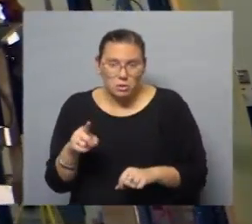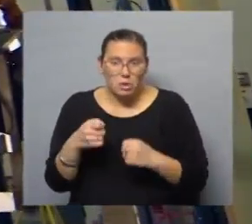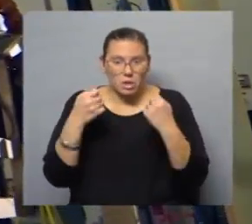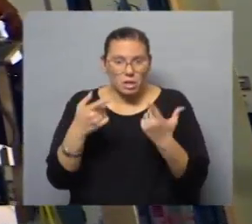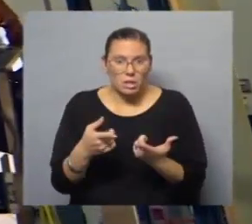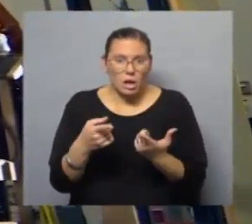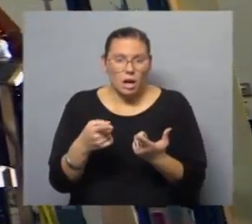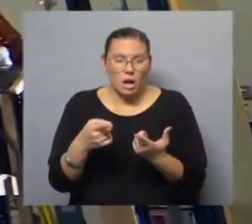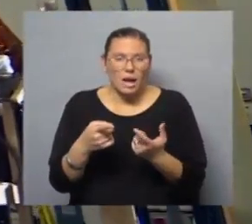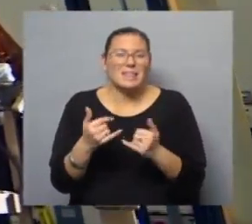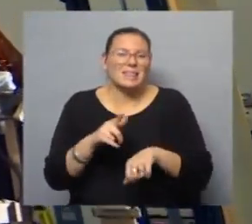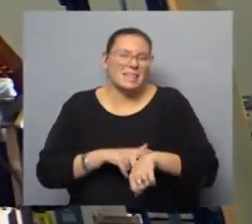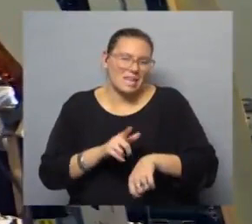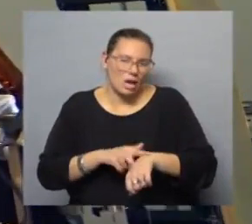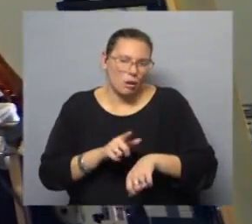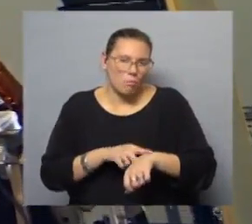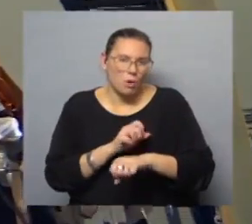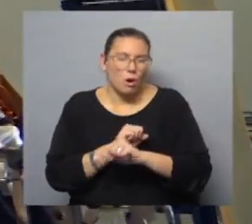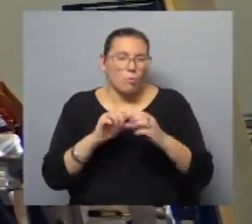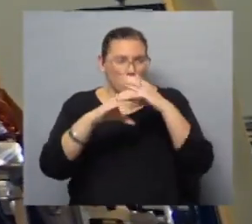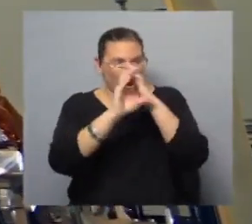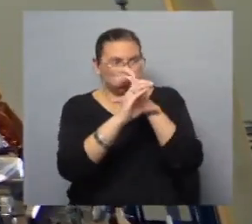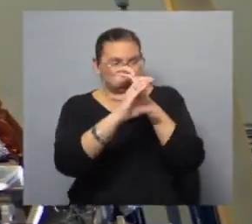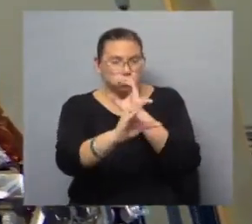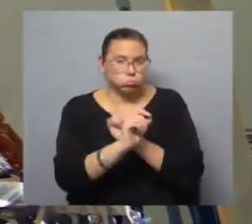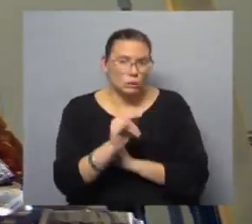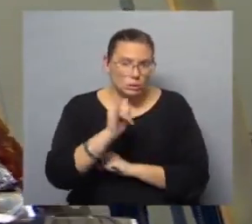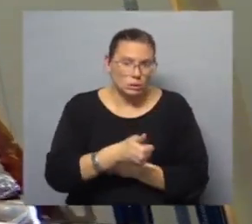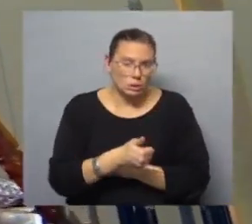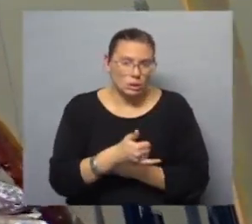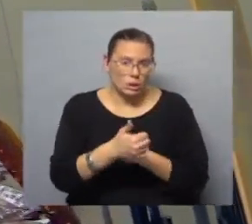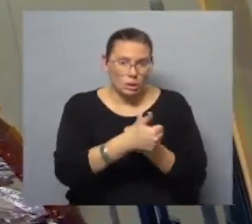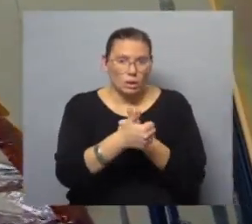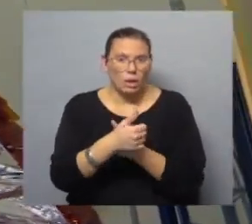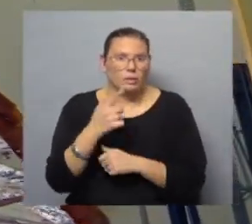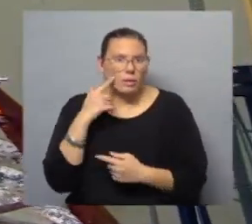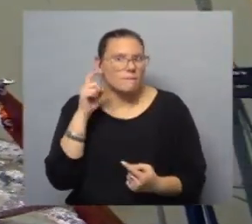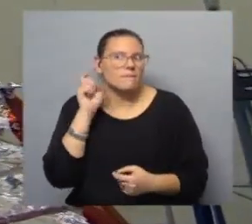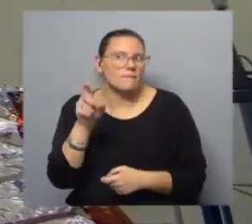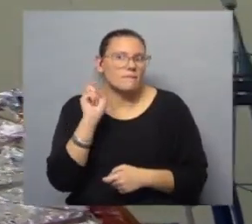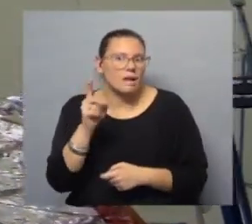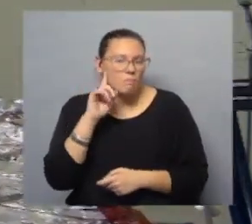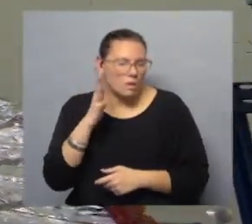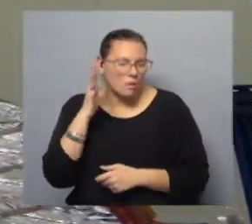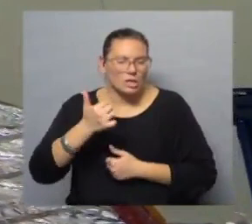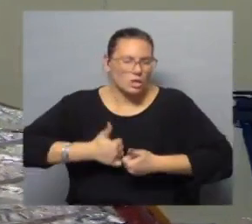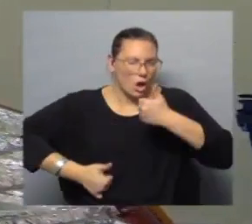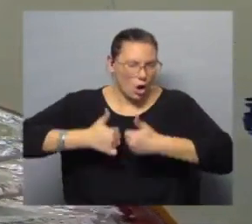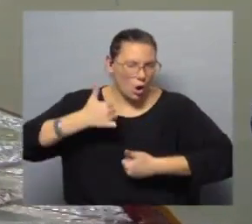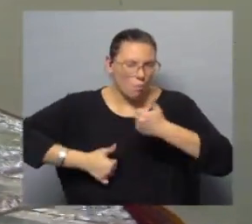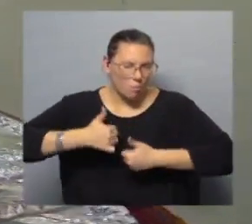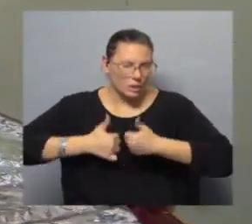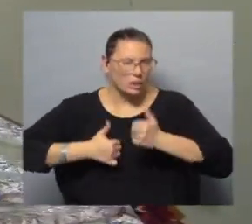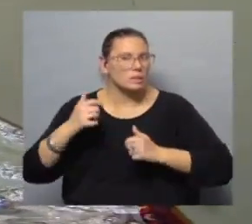cierta cantidad de tiempo para el uso del instrumento. Es algo bastante codiciado, así que me imagino que la competencia va a ser bastante